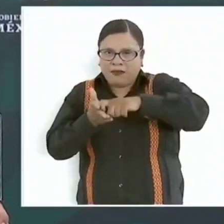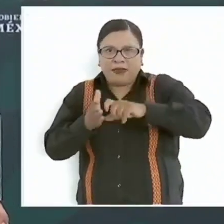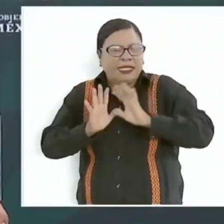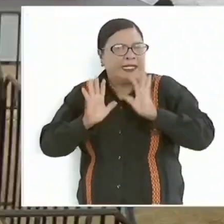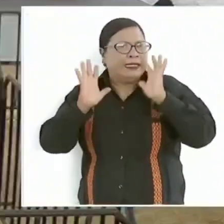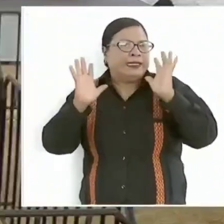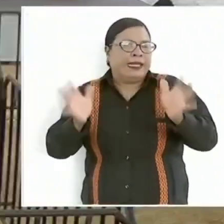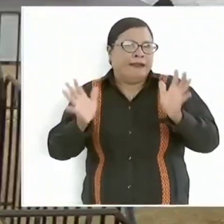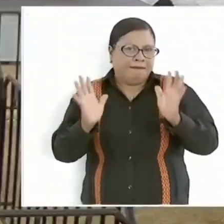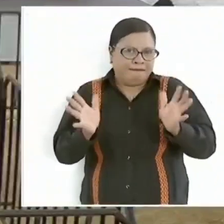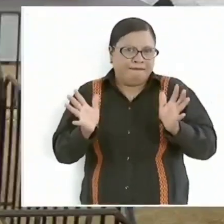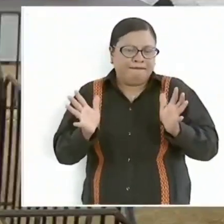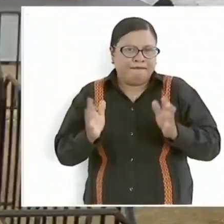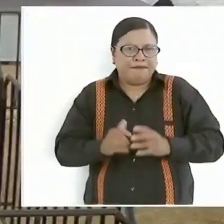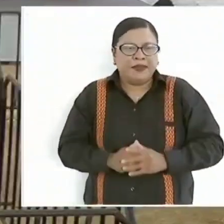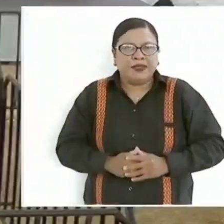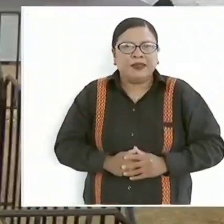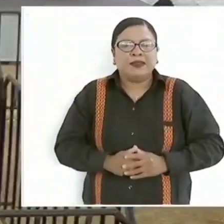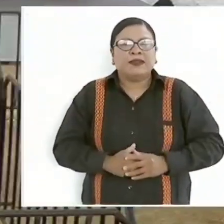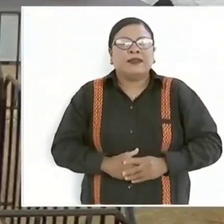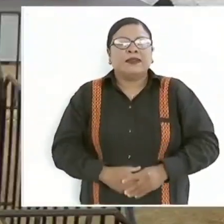claves?